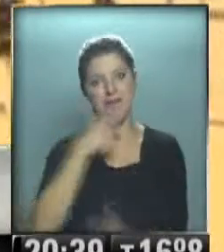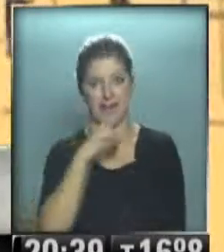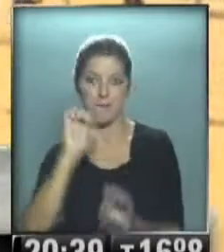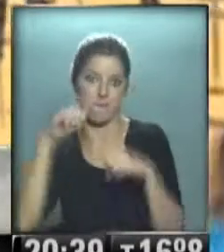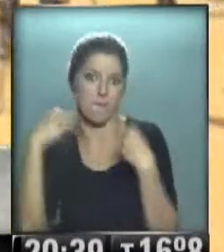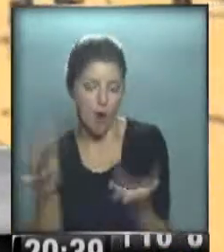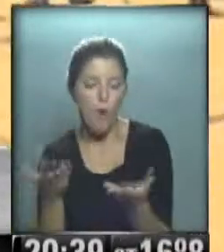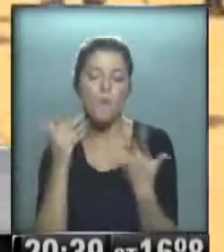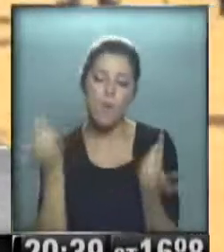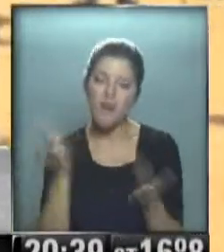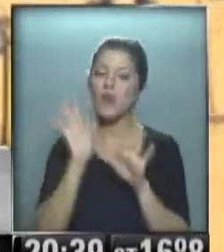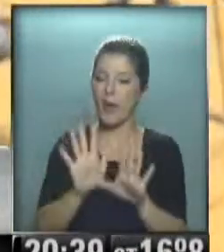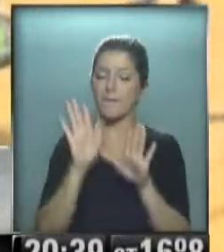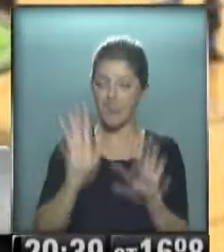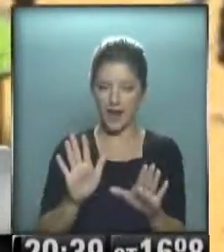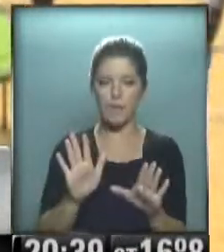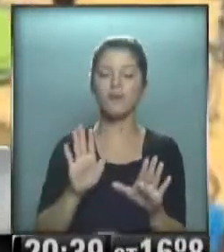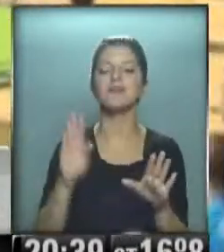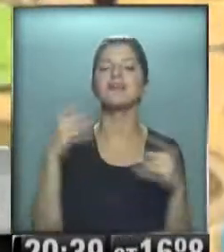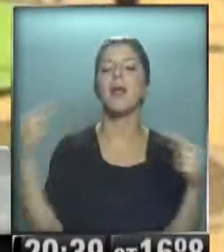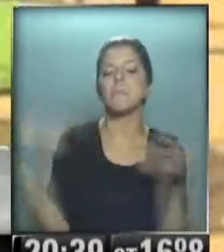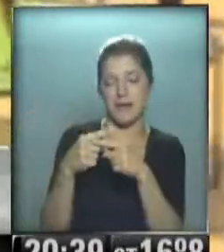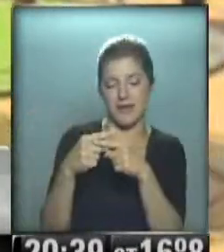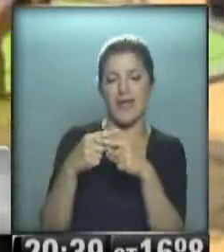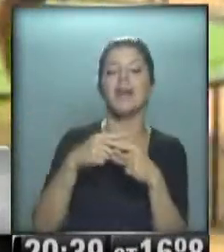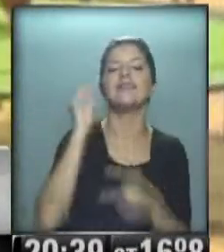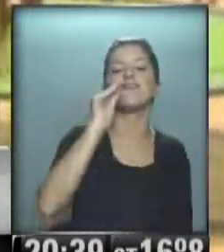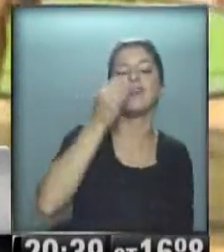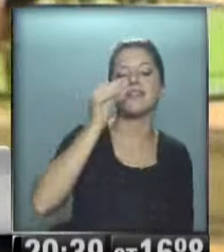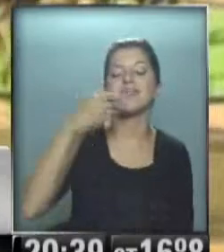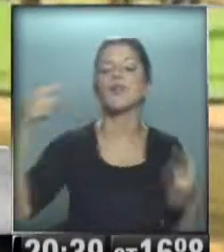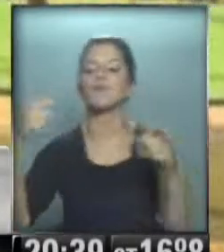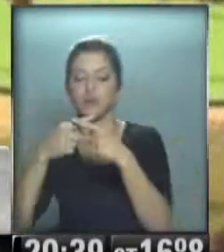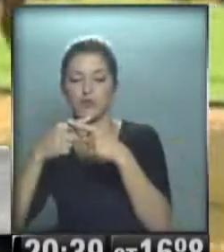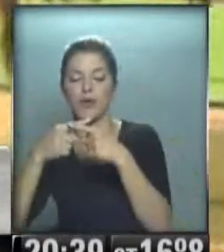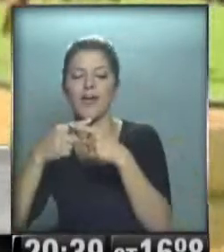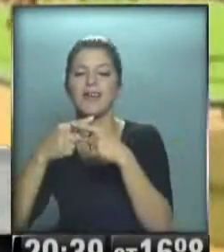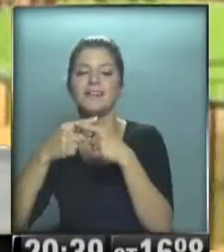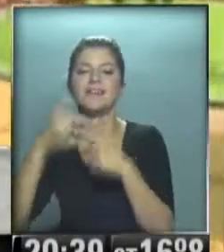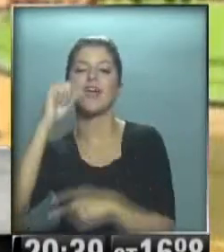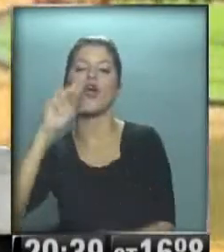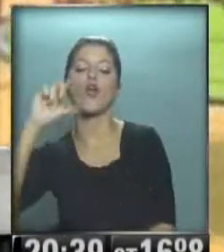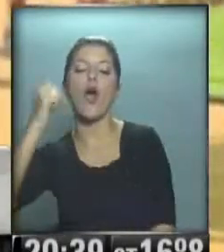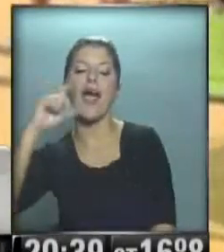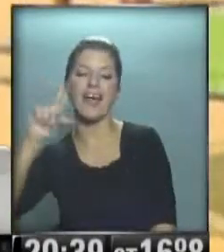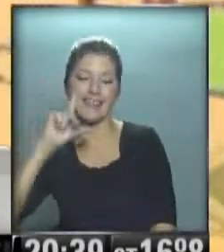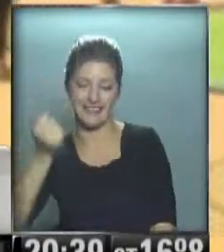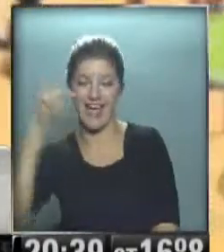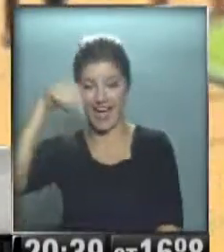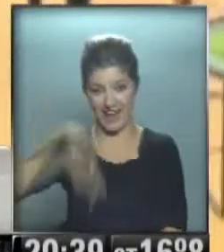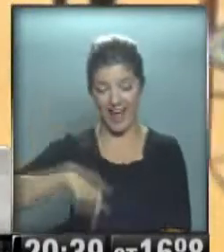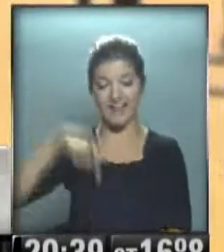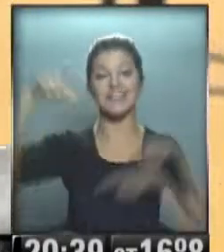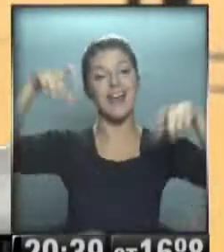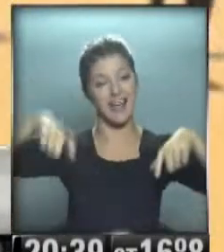de Brasil-Croacia antes la ceremonia inaugural de la Copa del Mundo 2014 aquí en el